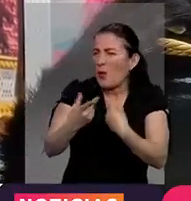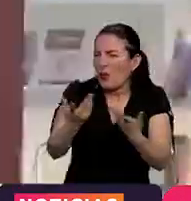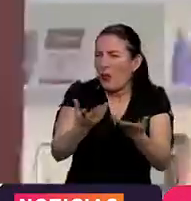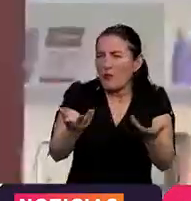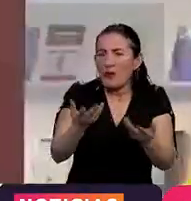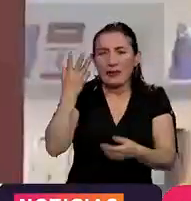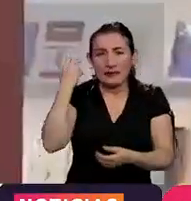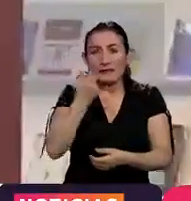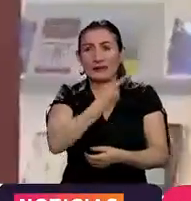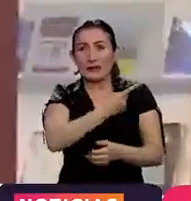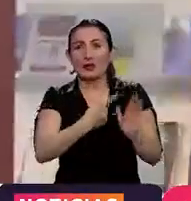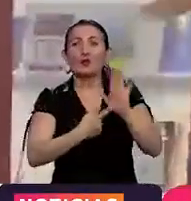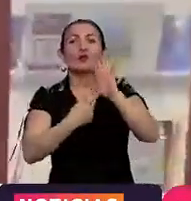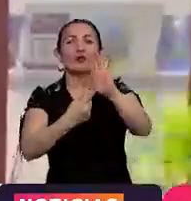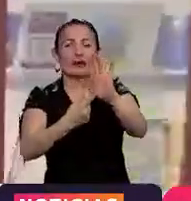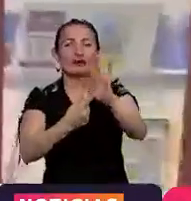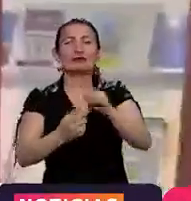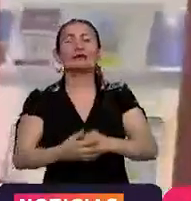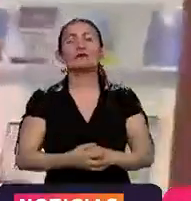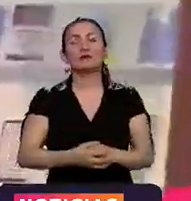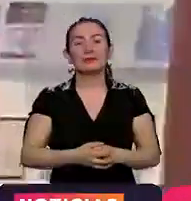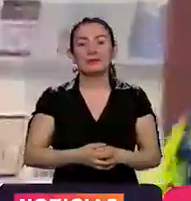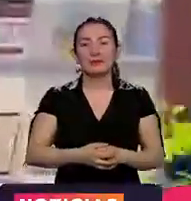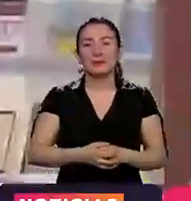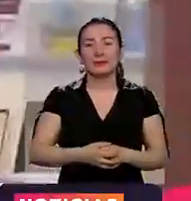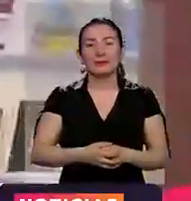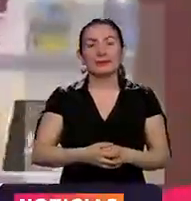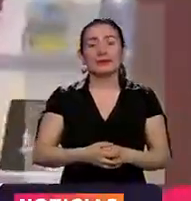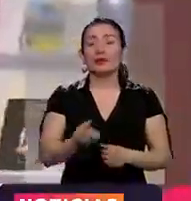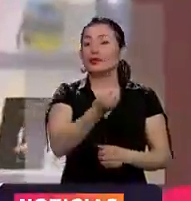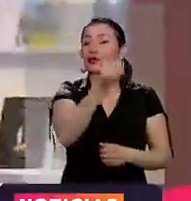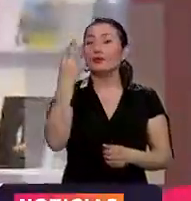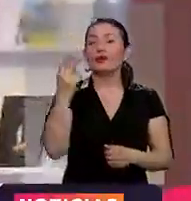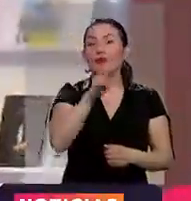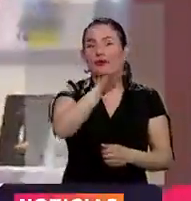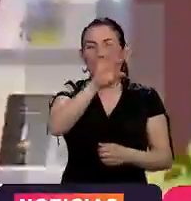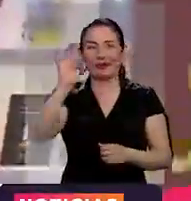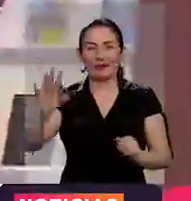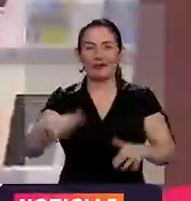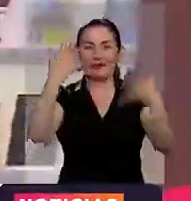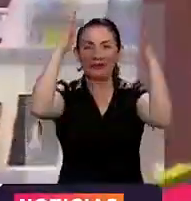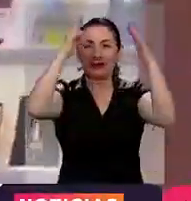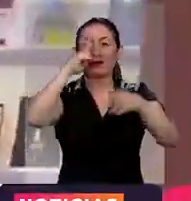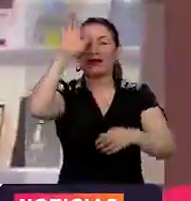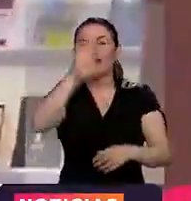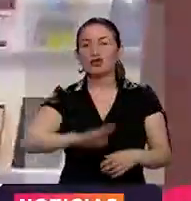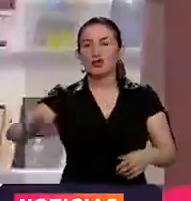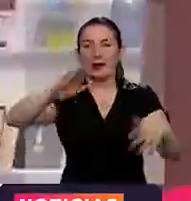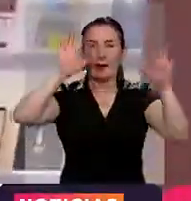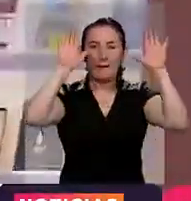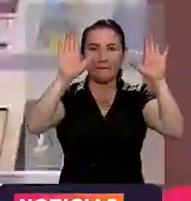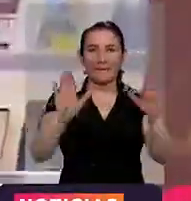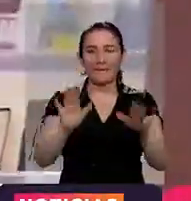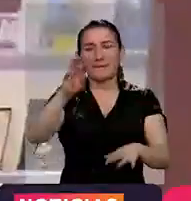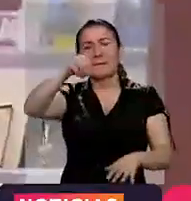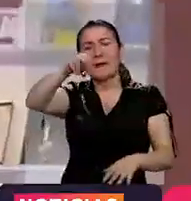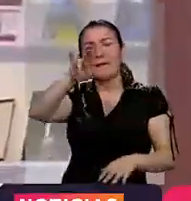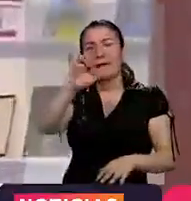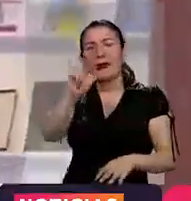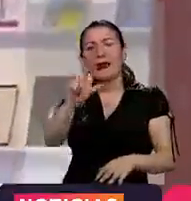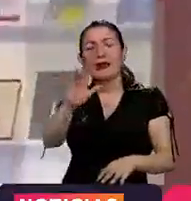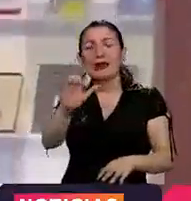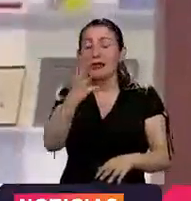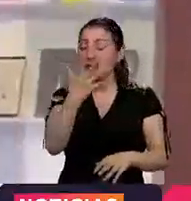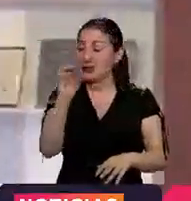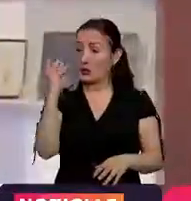nació. Esta muestra artística se dio en el marco de la presentación número 23 del Festival Nacional de Mapalé, evento que congrega a